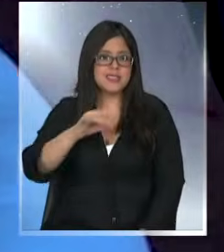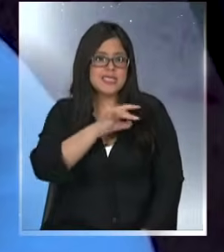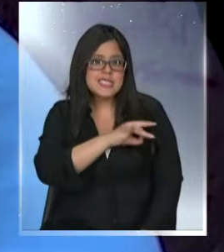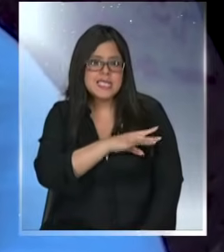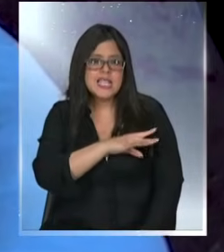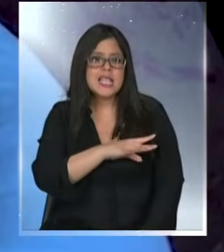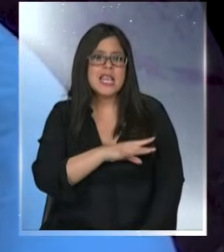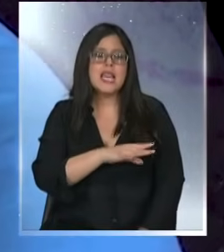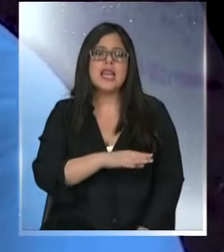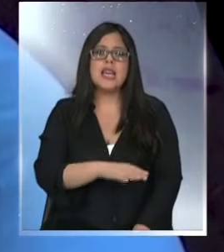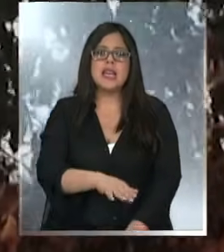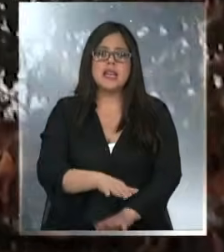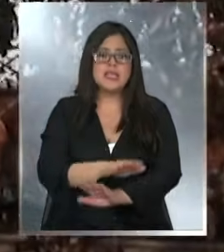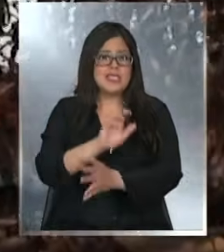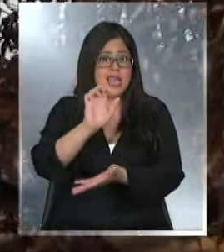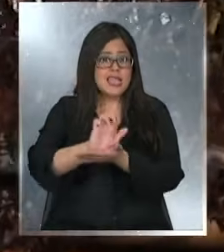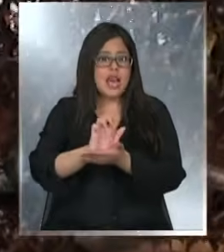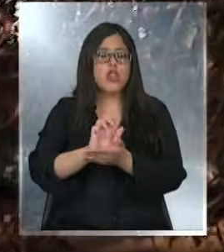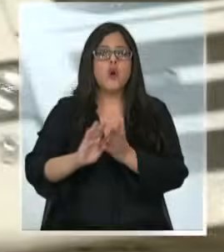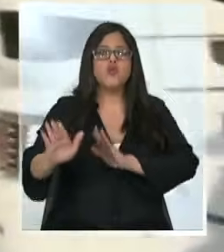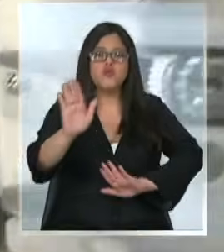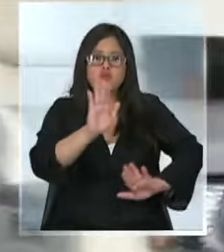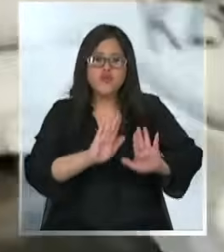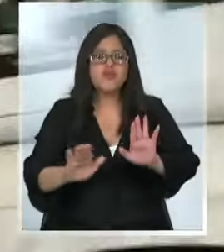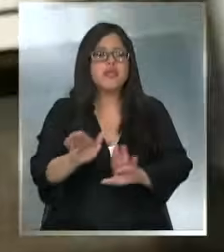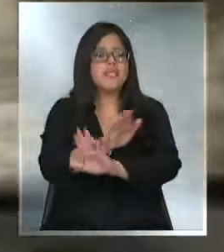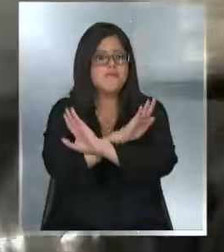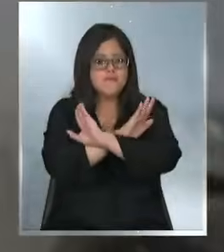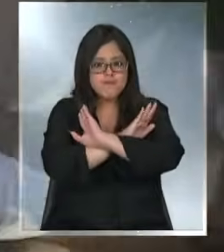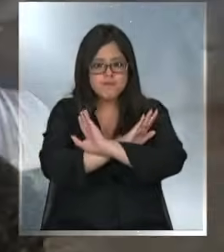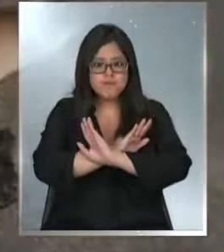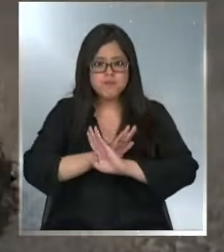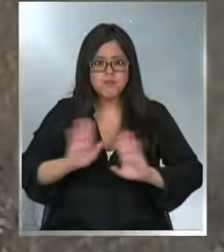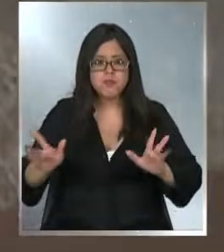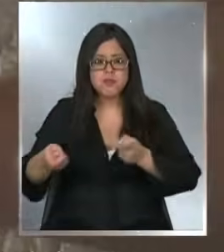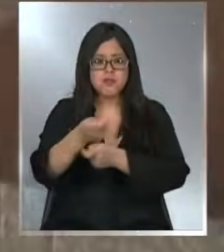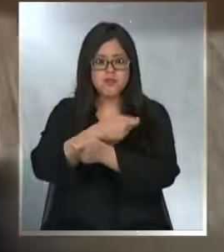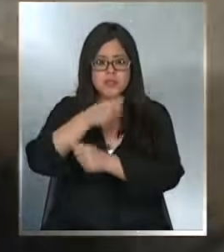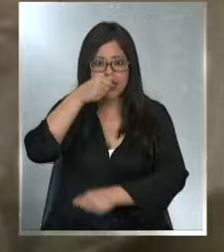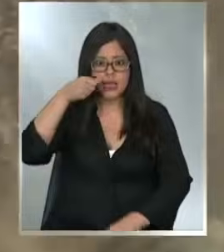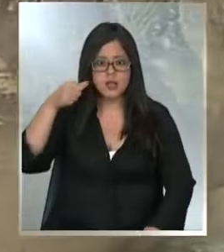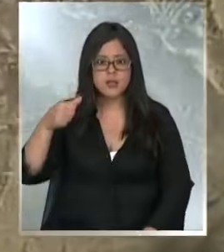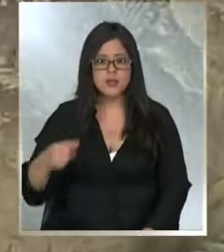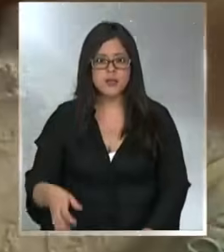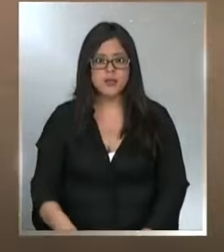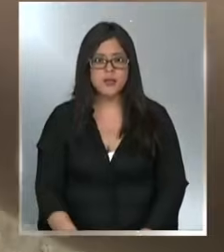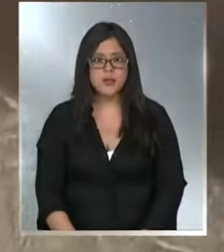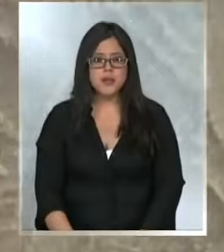vez por todas el Estado los proteja y acabe finalmente con el narcotráfico.